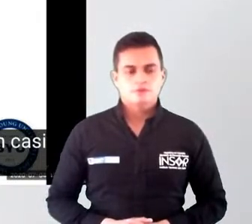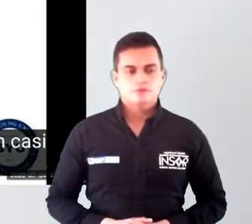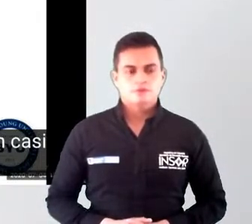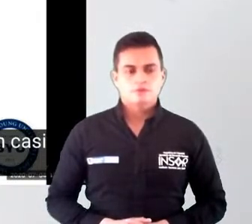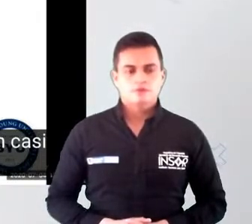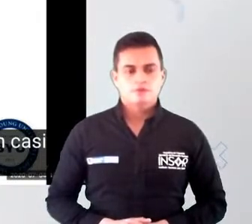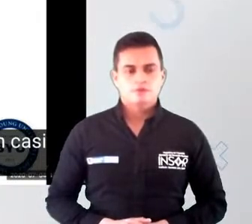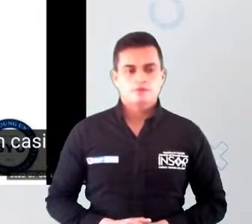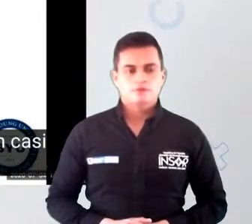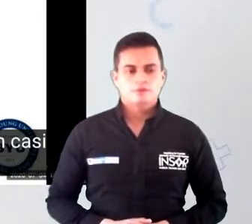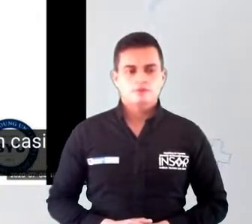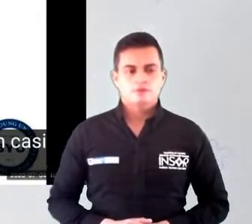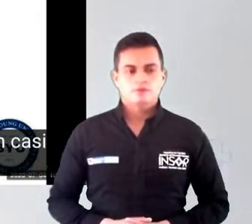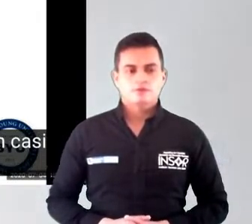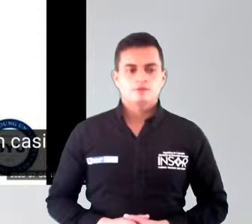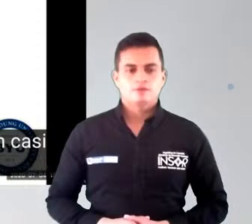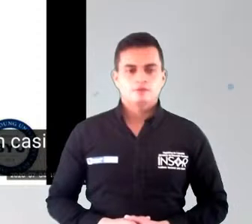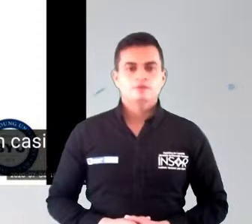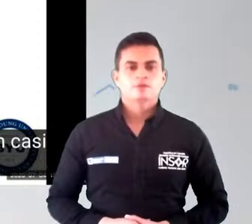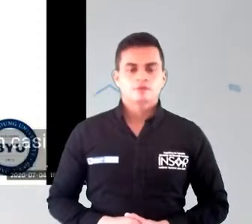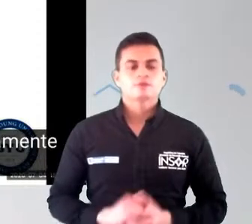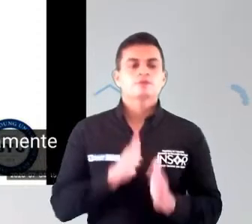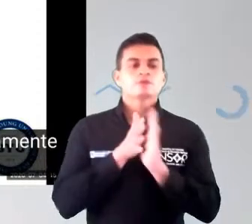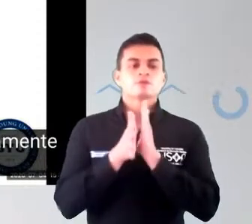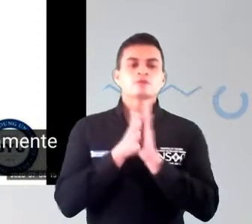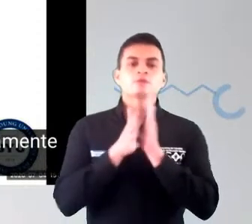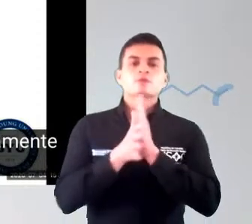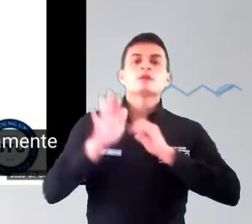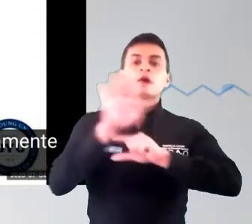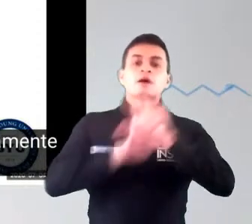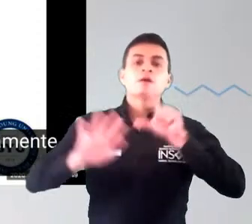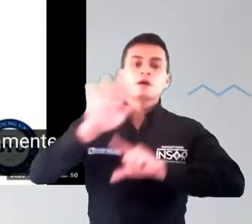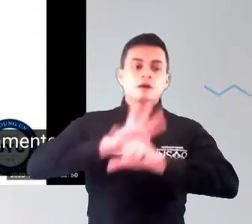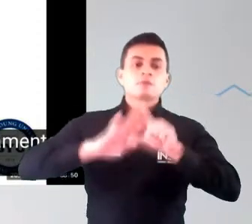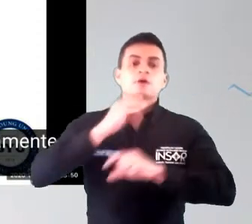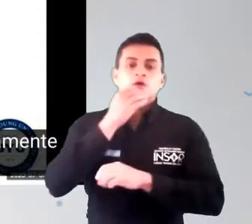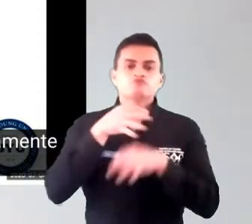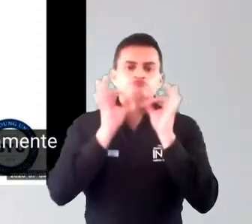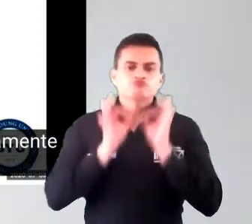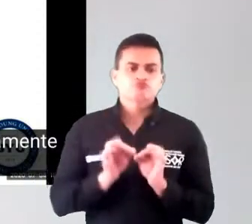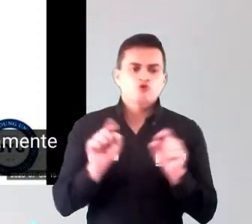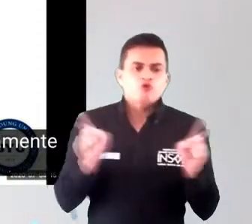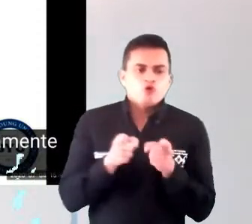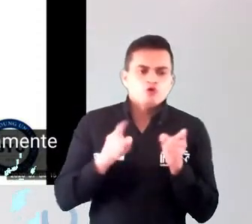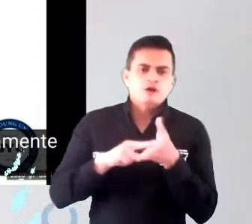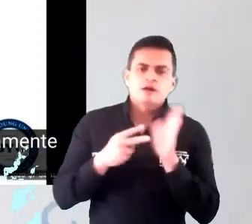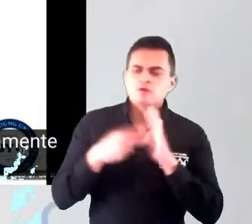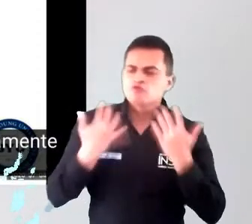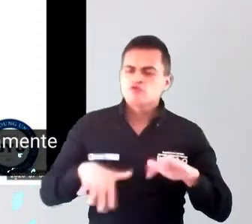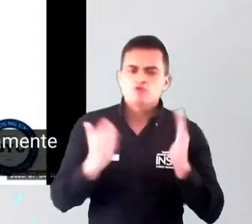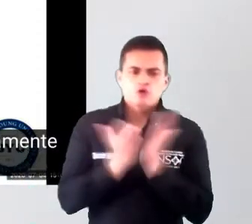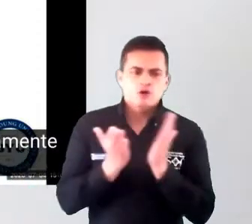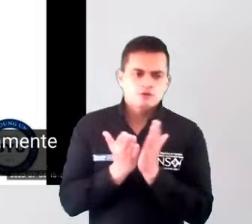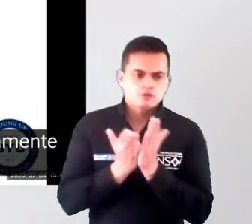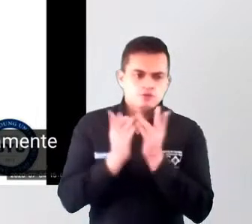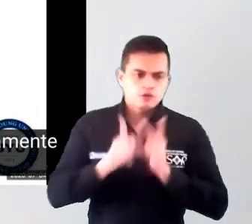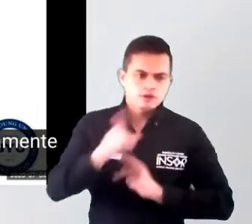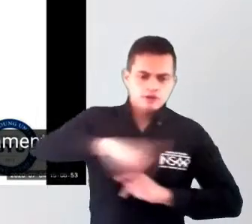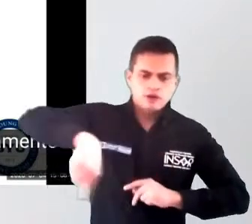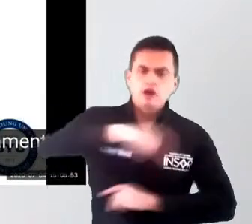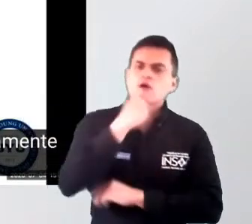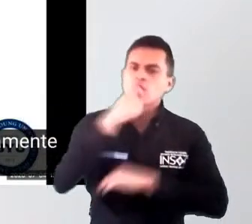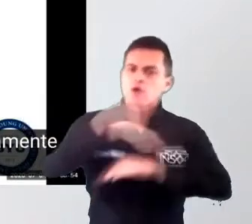videos son cortos, los estudiantes ven casi todo el video, pero después de 6 a 9